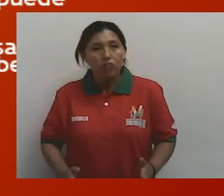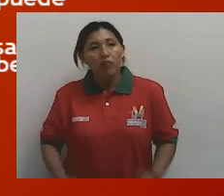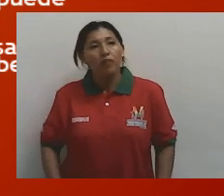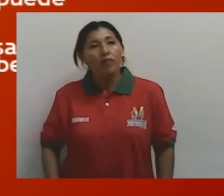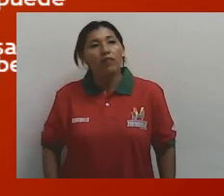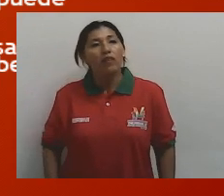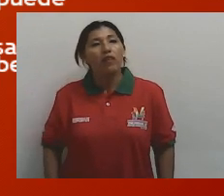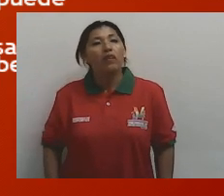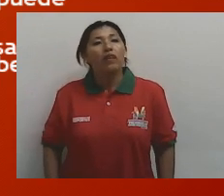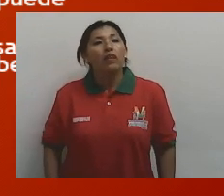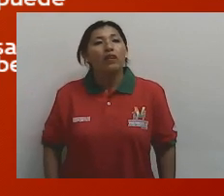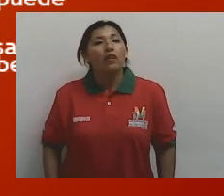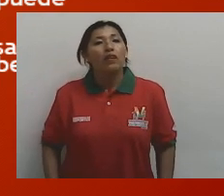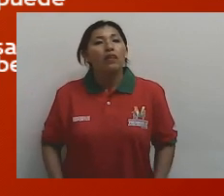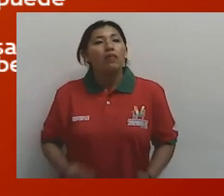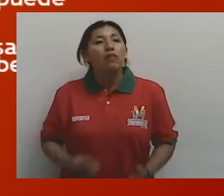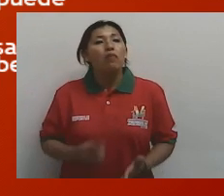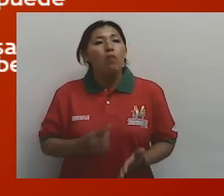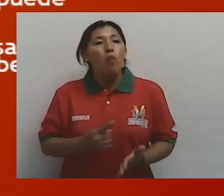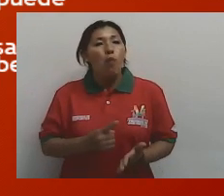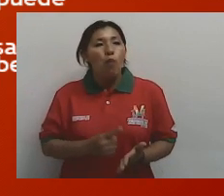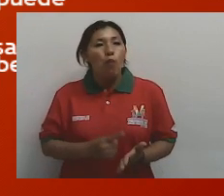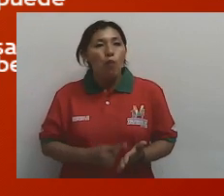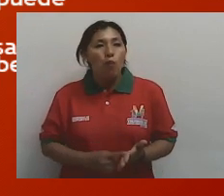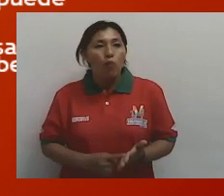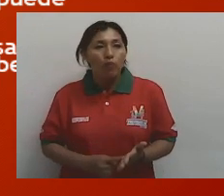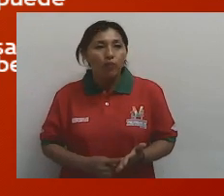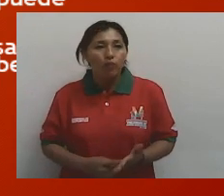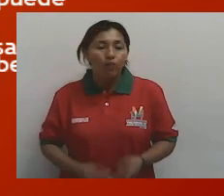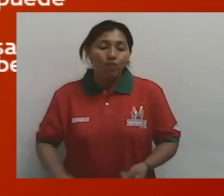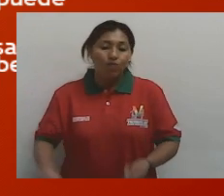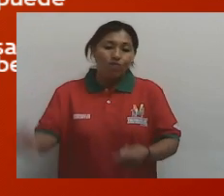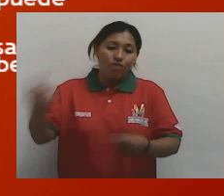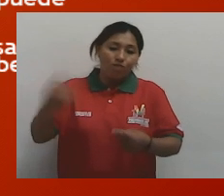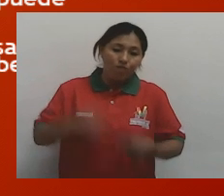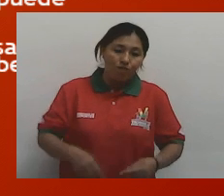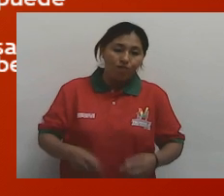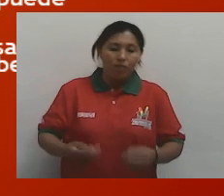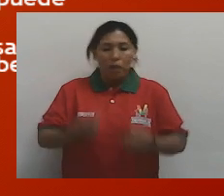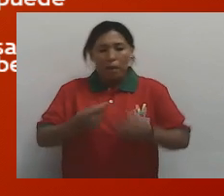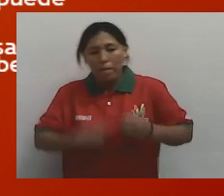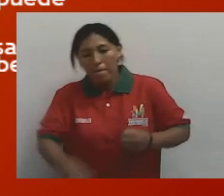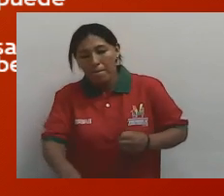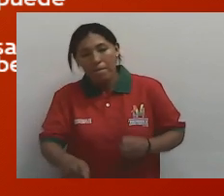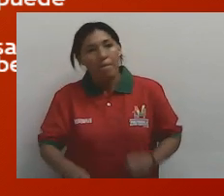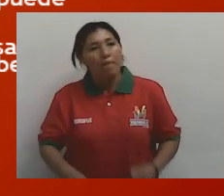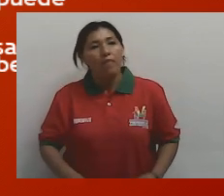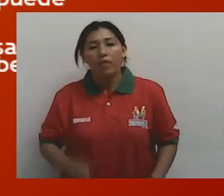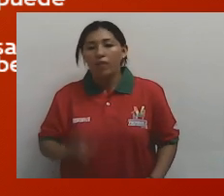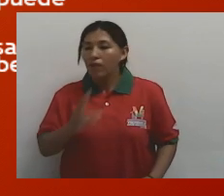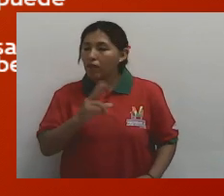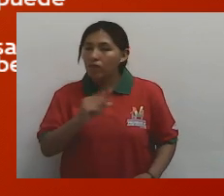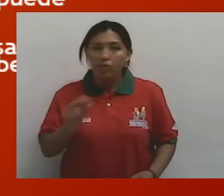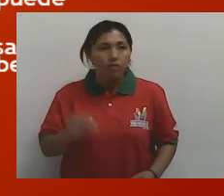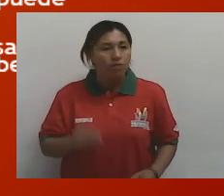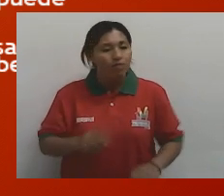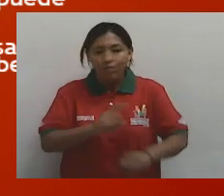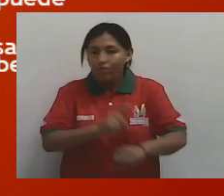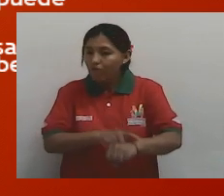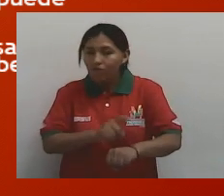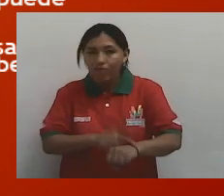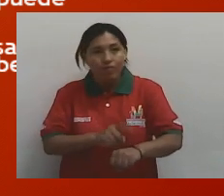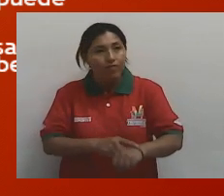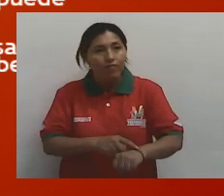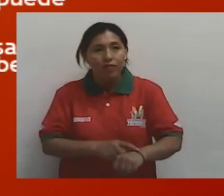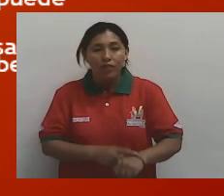acuerdo a lo que es la comparación de ingresos y salidas, ya no le da tiempo para